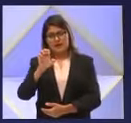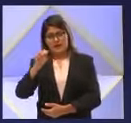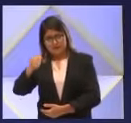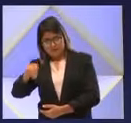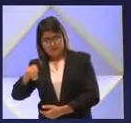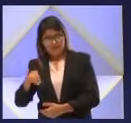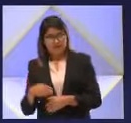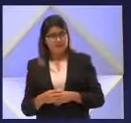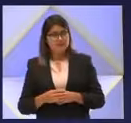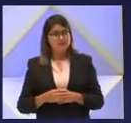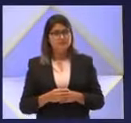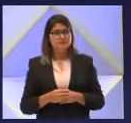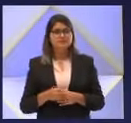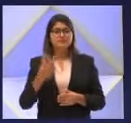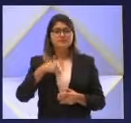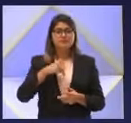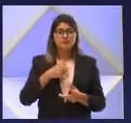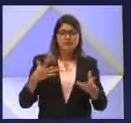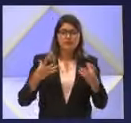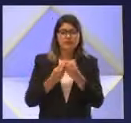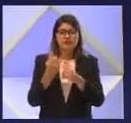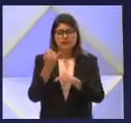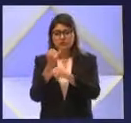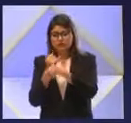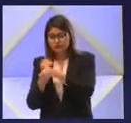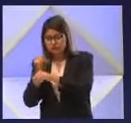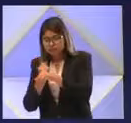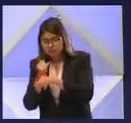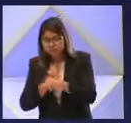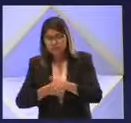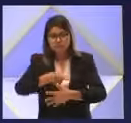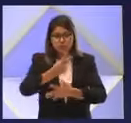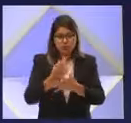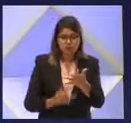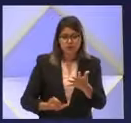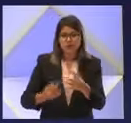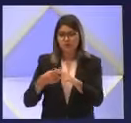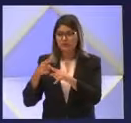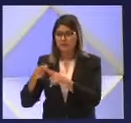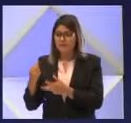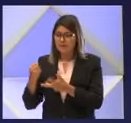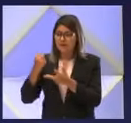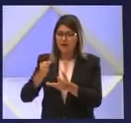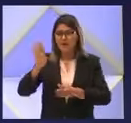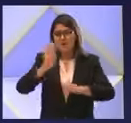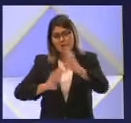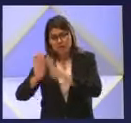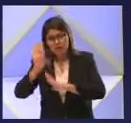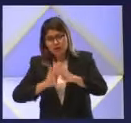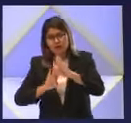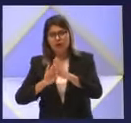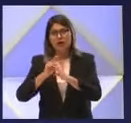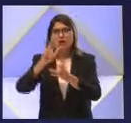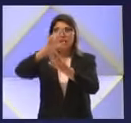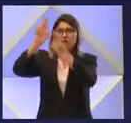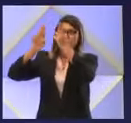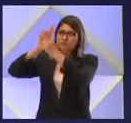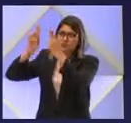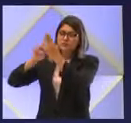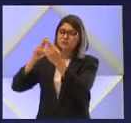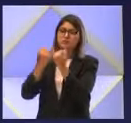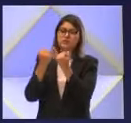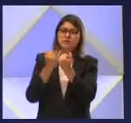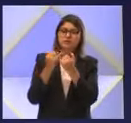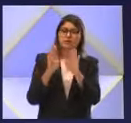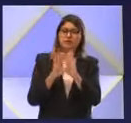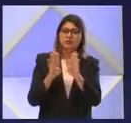que fundamos muchos proyectos de investigación no sólo satelitales radio astronómicos biología espacial propulsión química